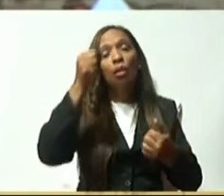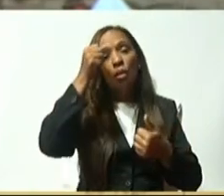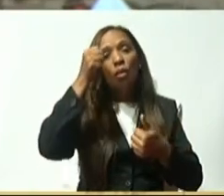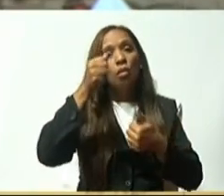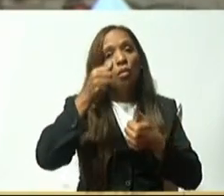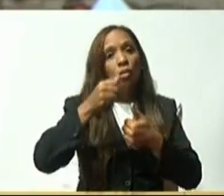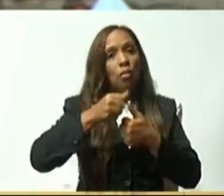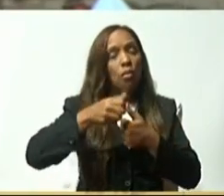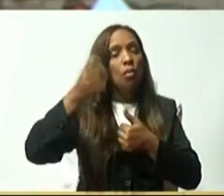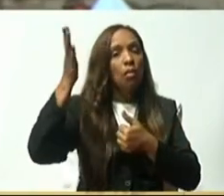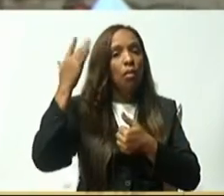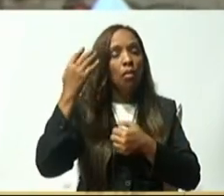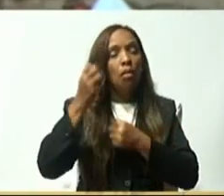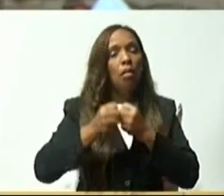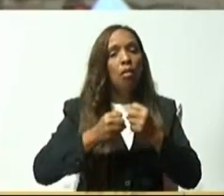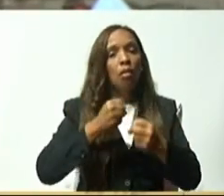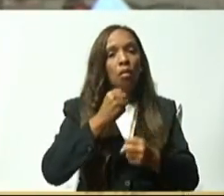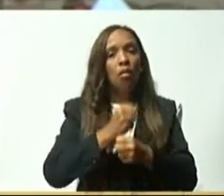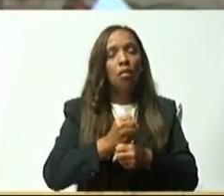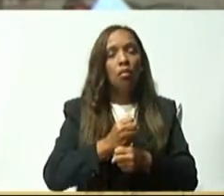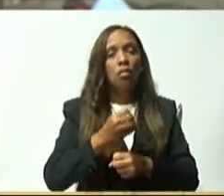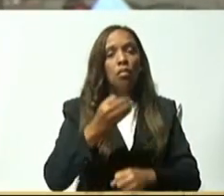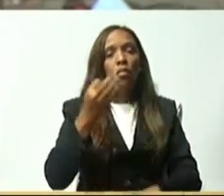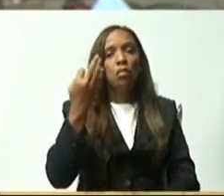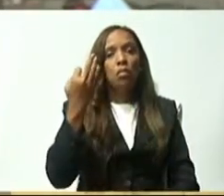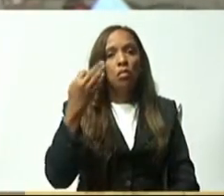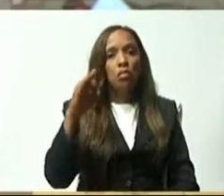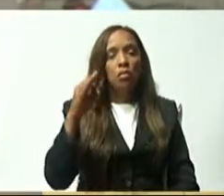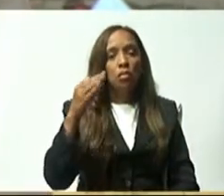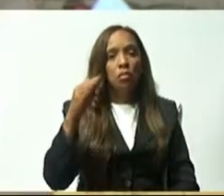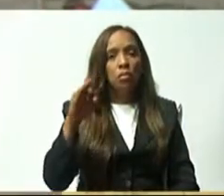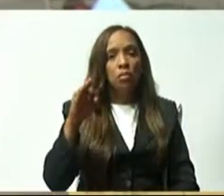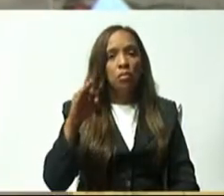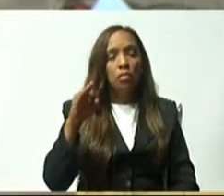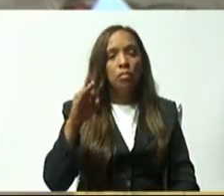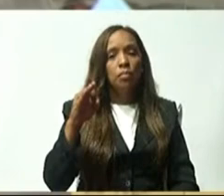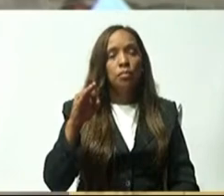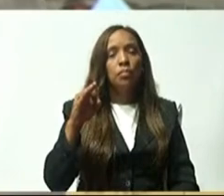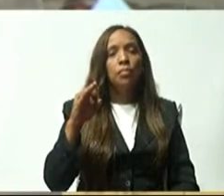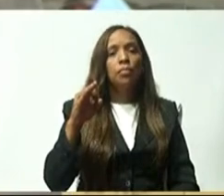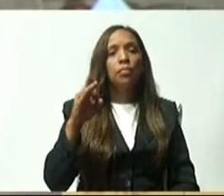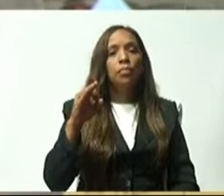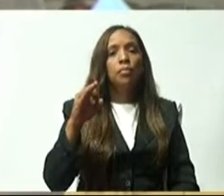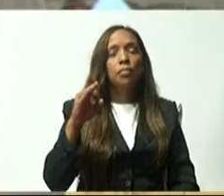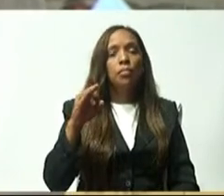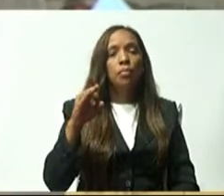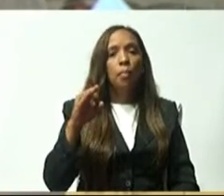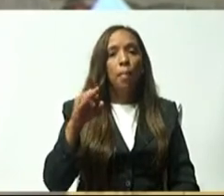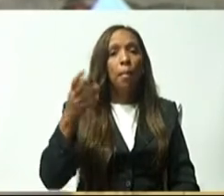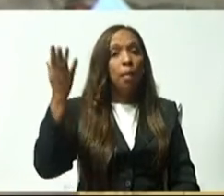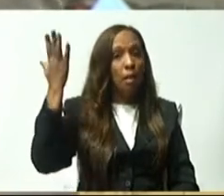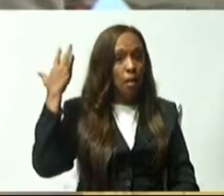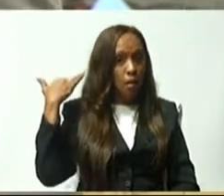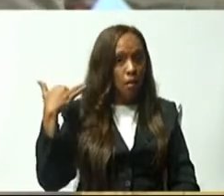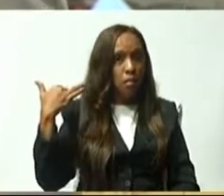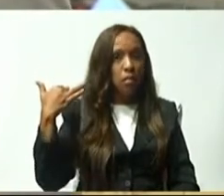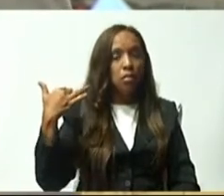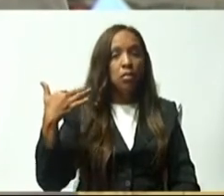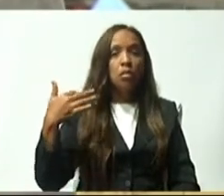jovencito, ya yo había sido presidente de la Federación de Estudiantes Dominicanos. Y aquí